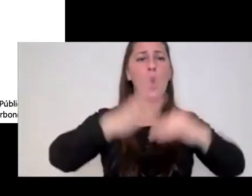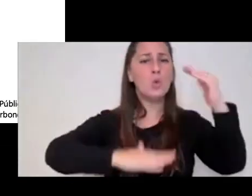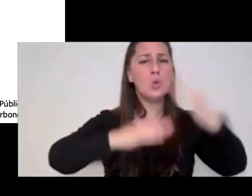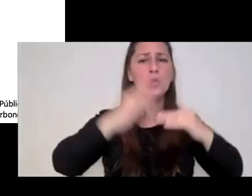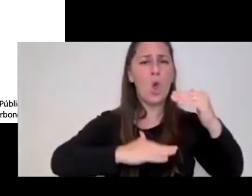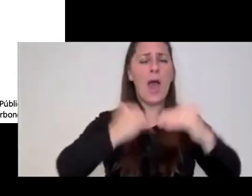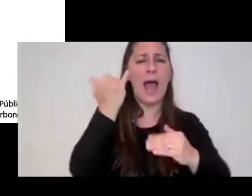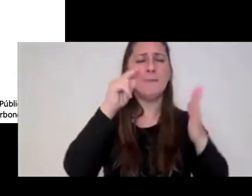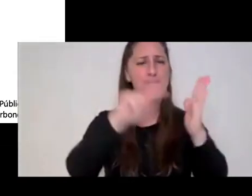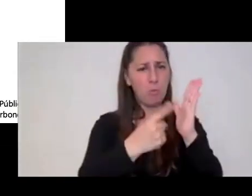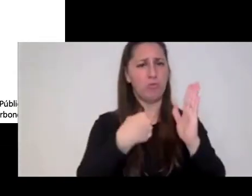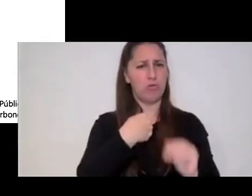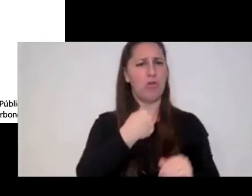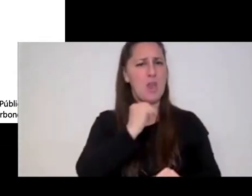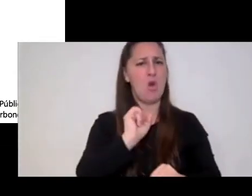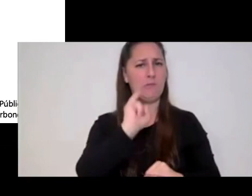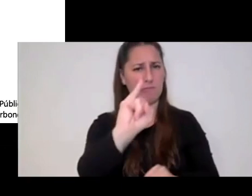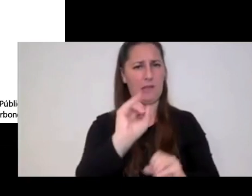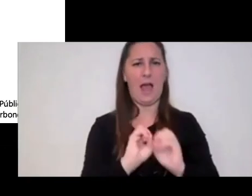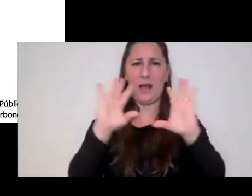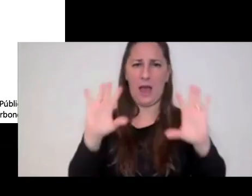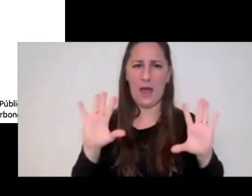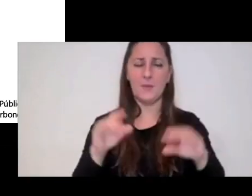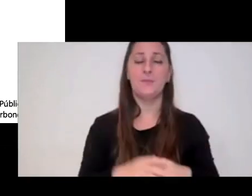aclarar, que es, si bien